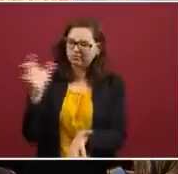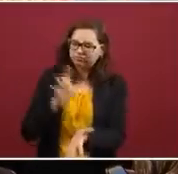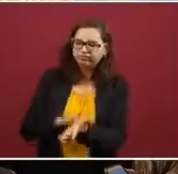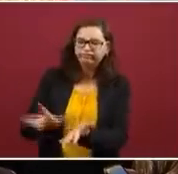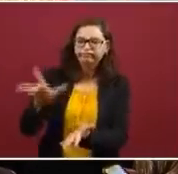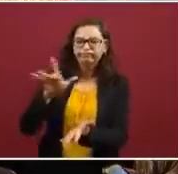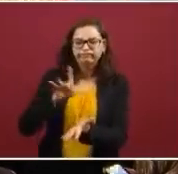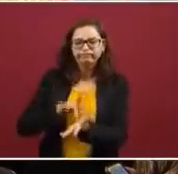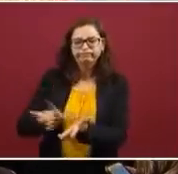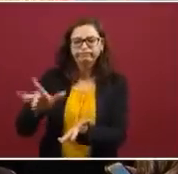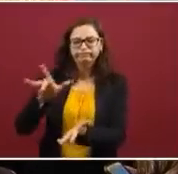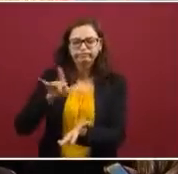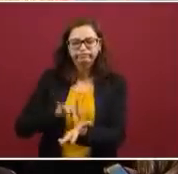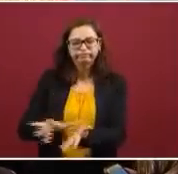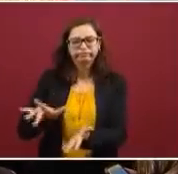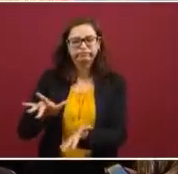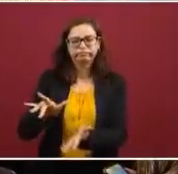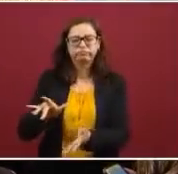Pemex,